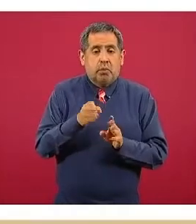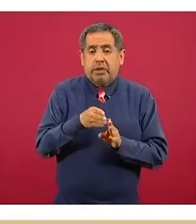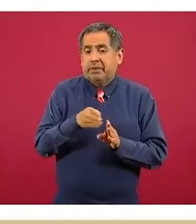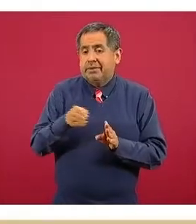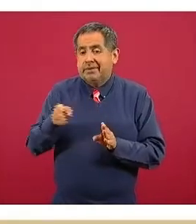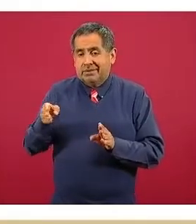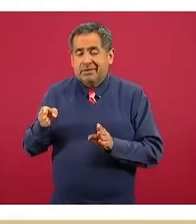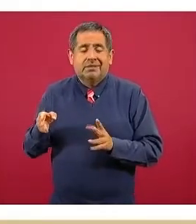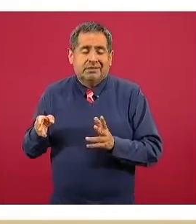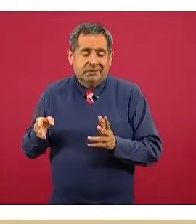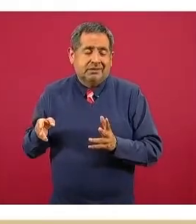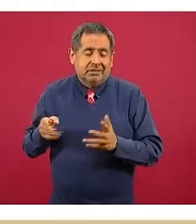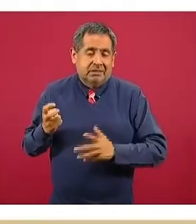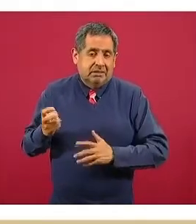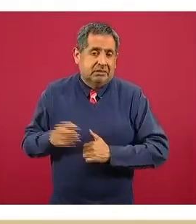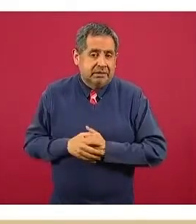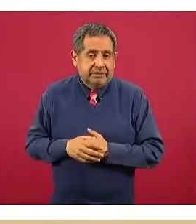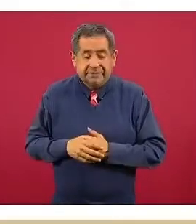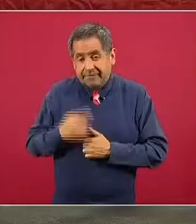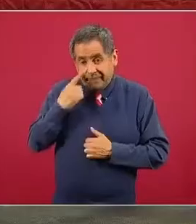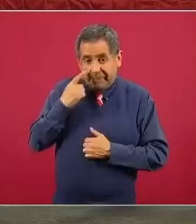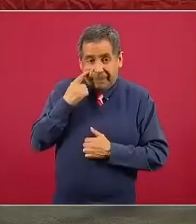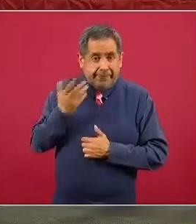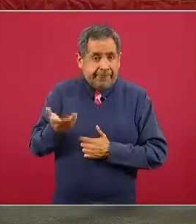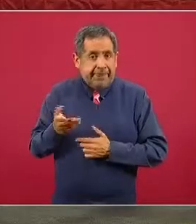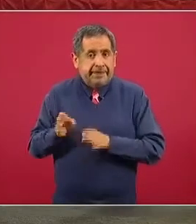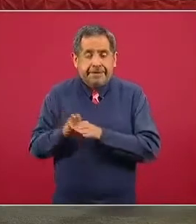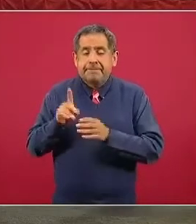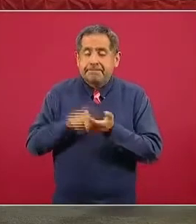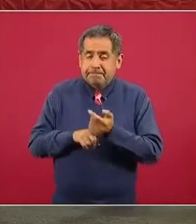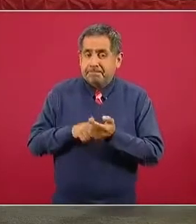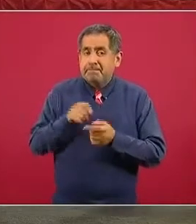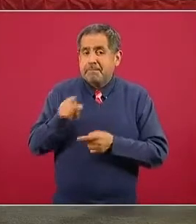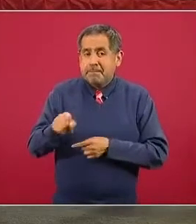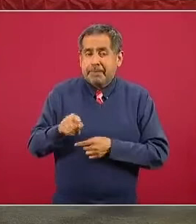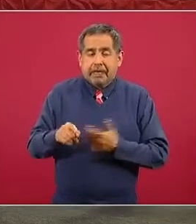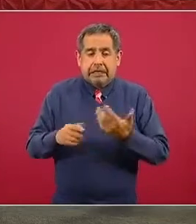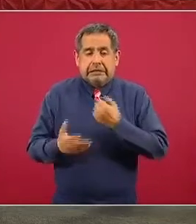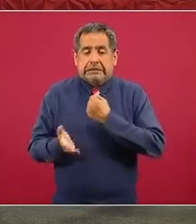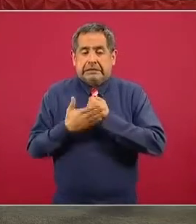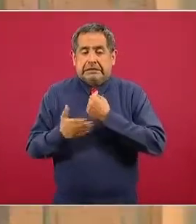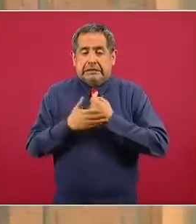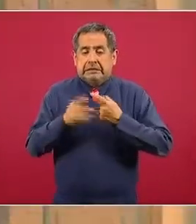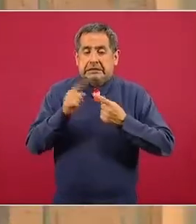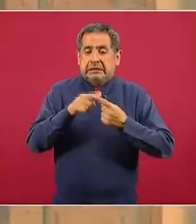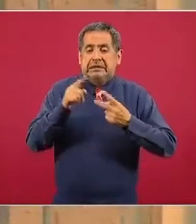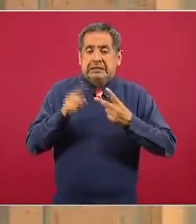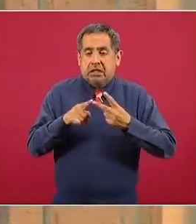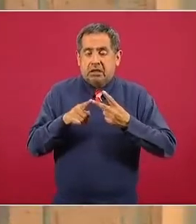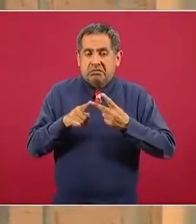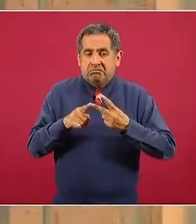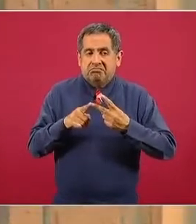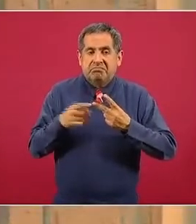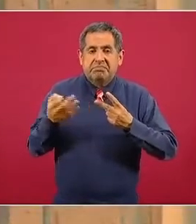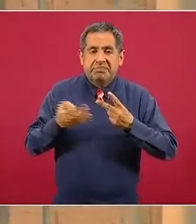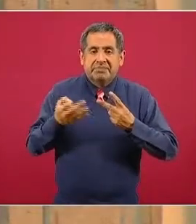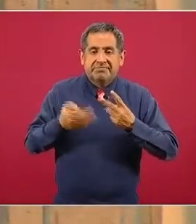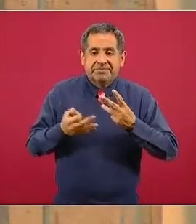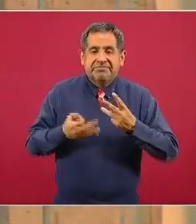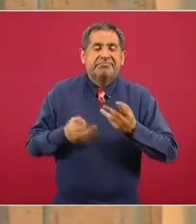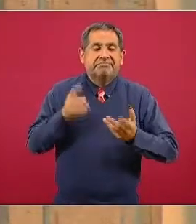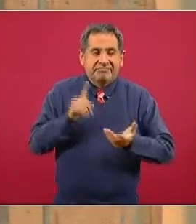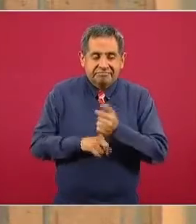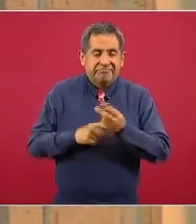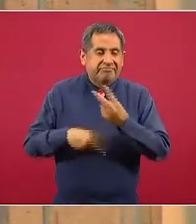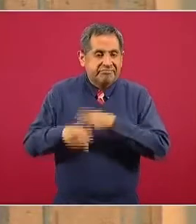camas con ventilador. Entonces, en este caso tenemos prácticamente 5 indicadores que están confluyendo con información que nos